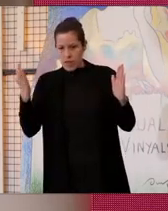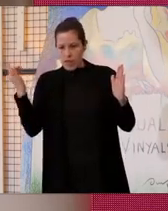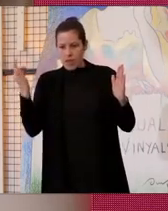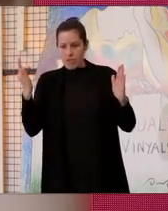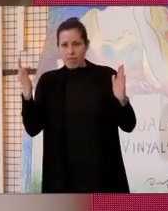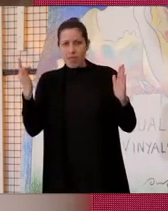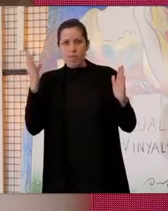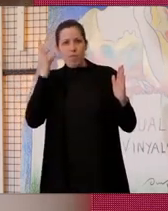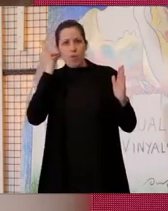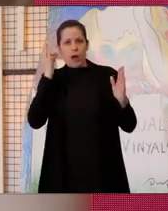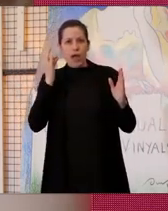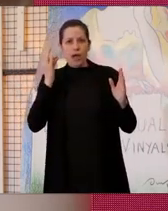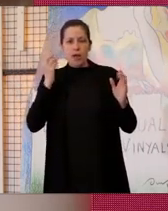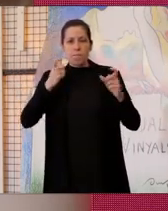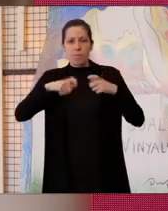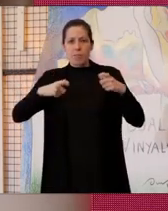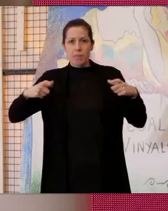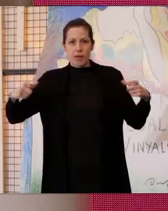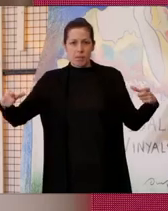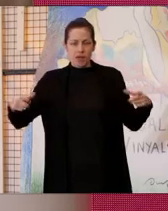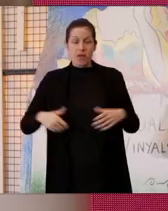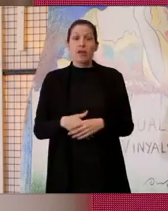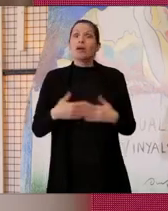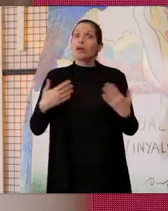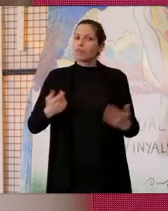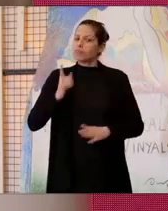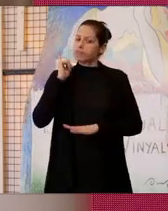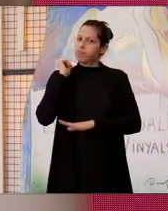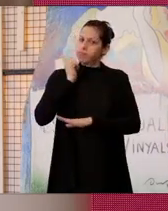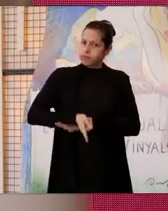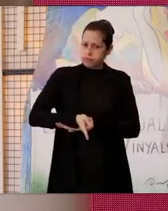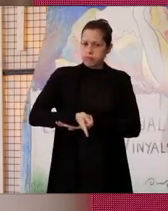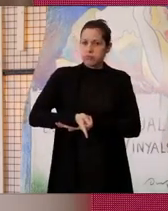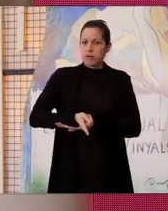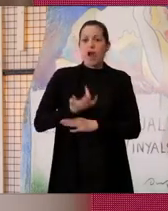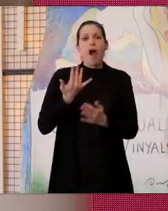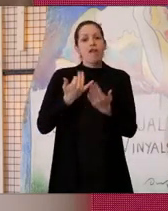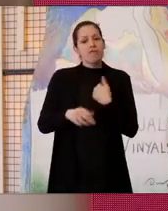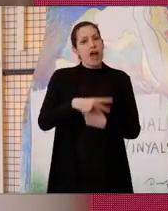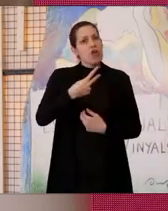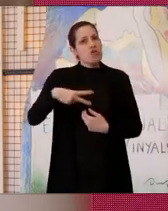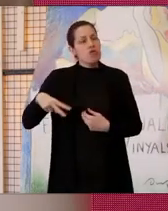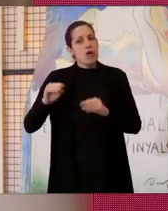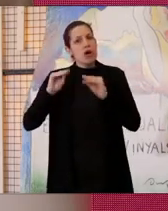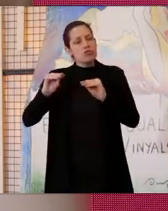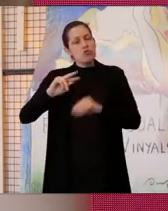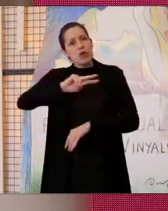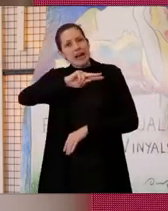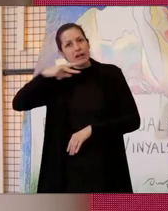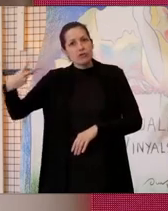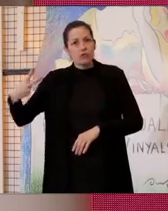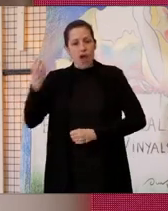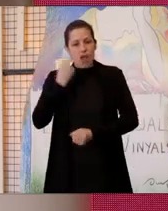y entonces se obligó y los resultados económicos de Noruega son fantásticos o sea